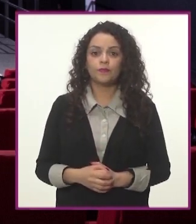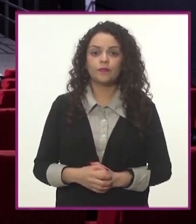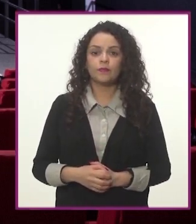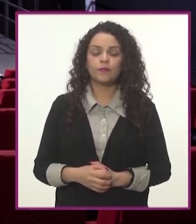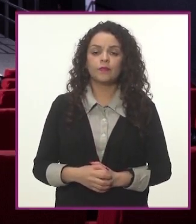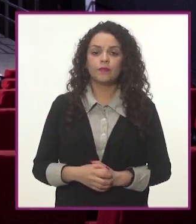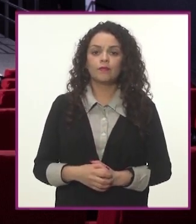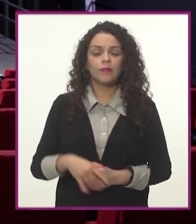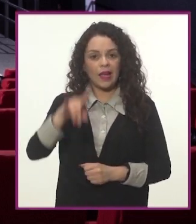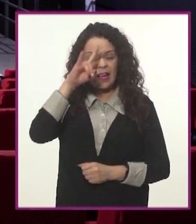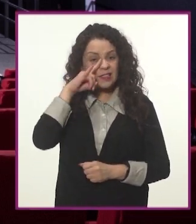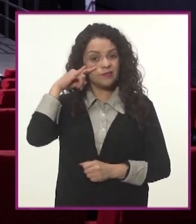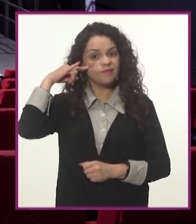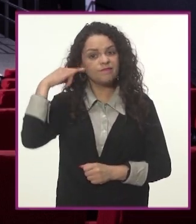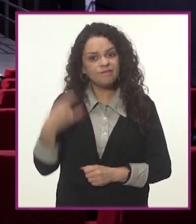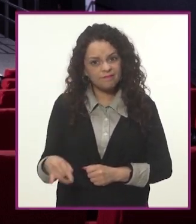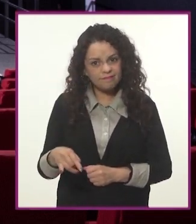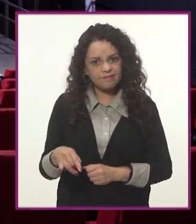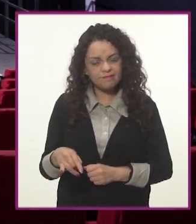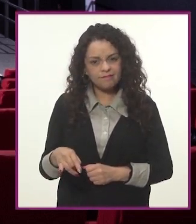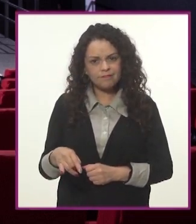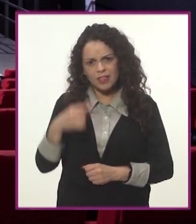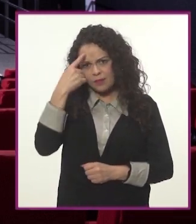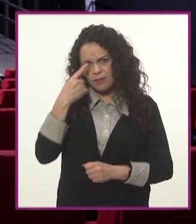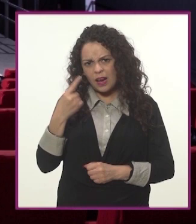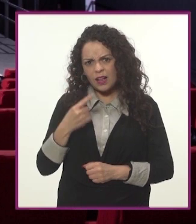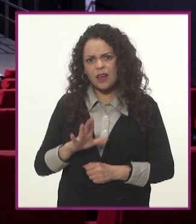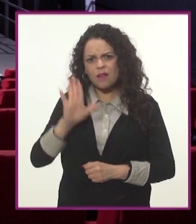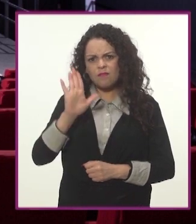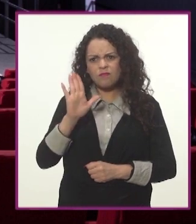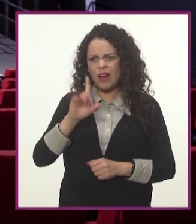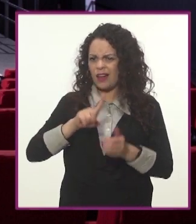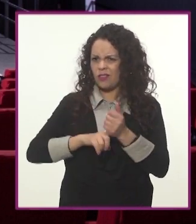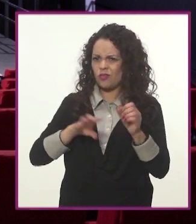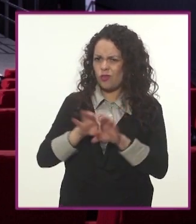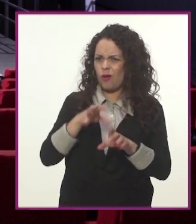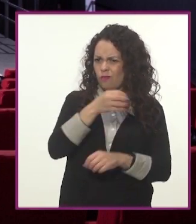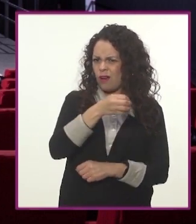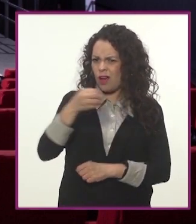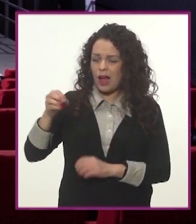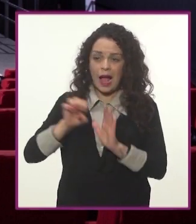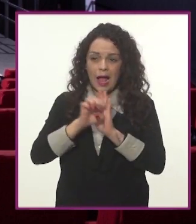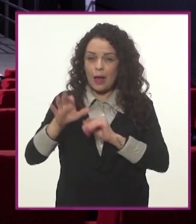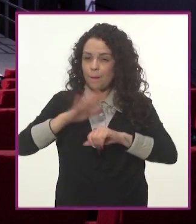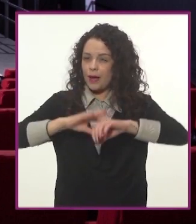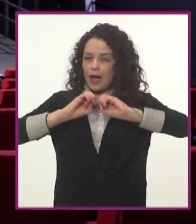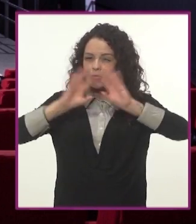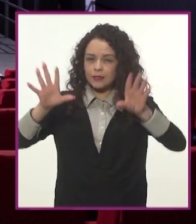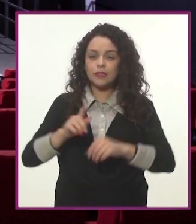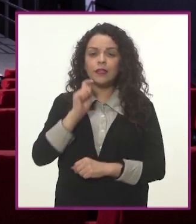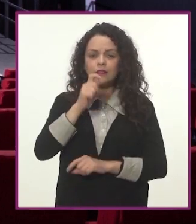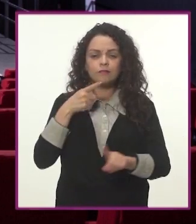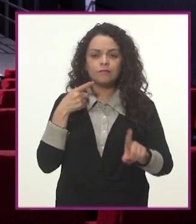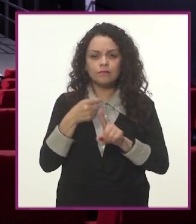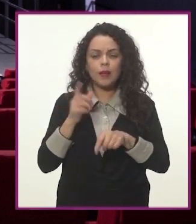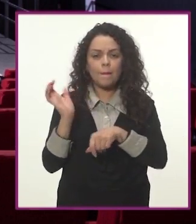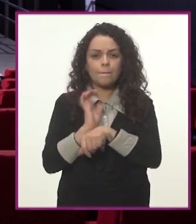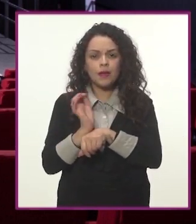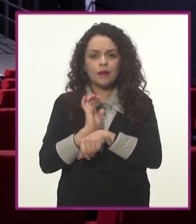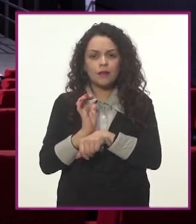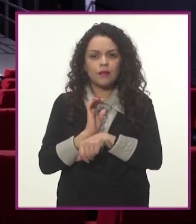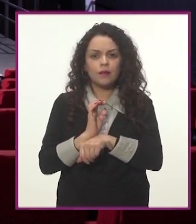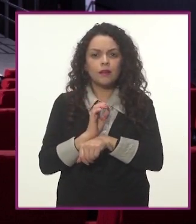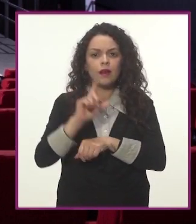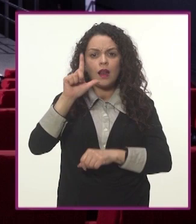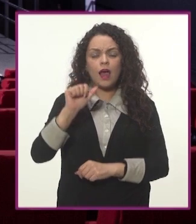pasar desapercibido para dar la sensación de un plano secuencia. Uno de los ejemplos más claros lo encontramos en la película La